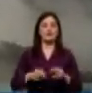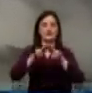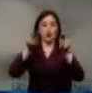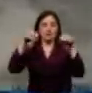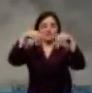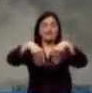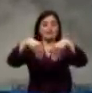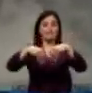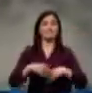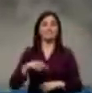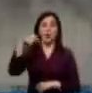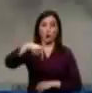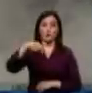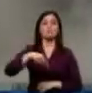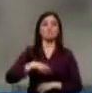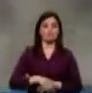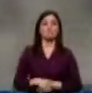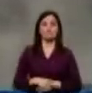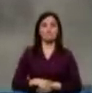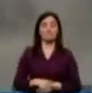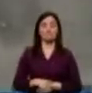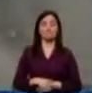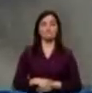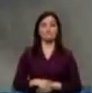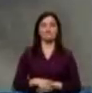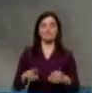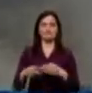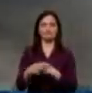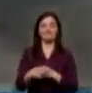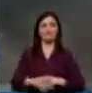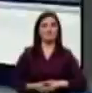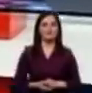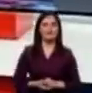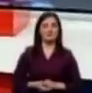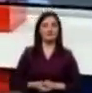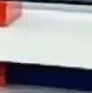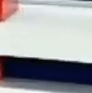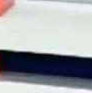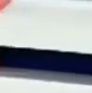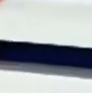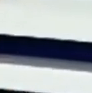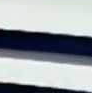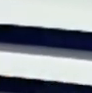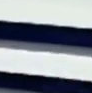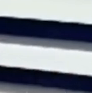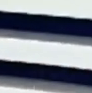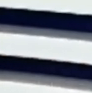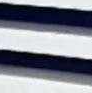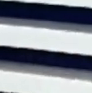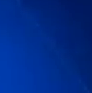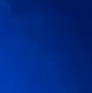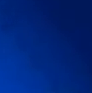Nublado y lluvias es el pronóstico para hoy. Vamos a hacer una pausa en la información, pero quédese con 24 horas. Enseguida volvemos con más.